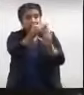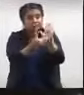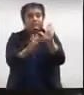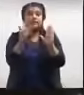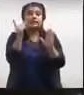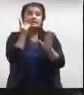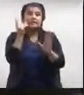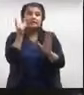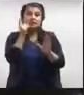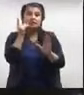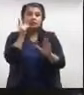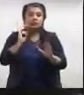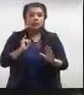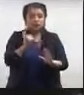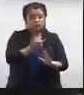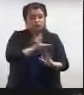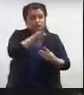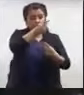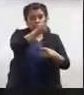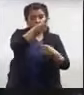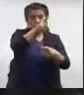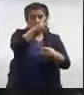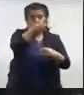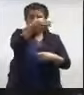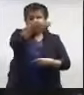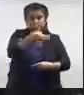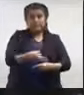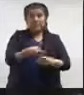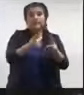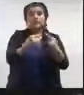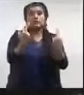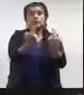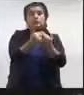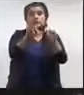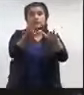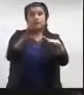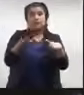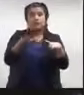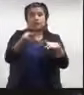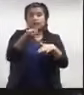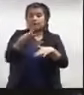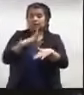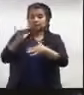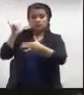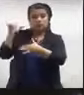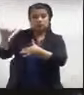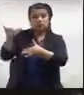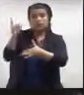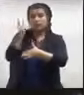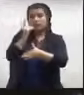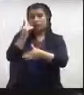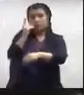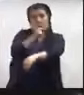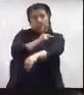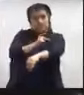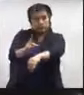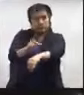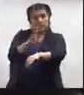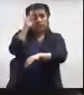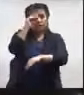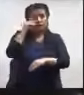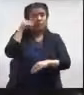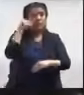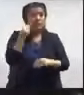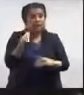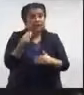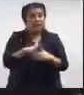Dirección Legislativa, lo dice el diario de sesiones que está ya para la historia. ¿Por qué? Porque a